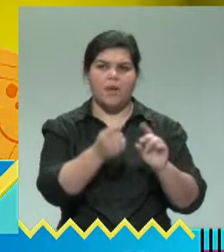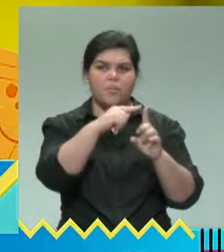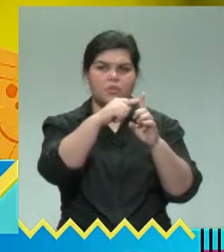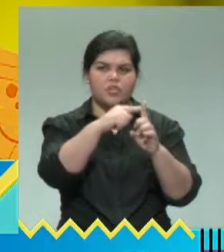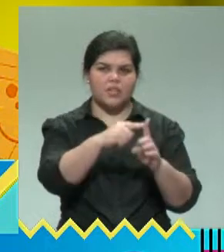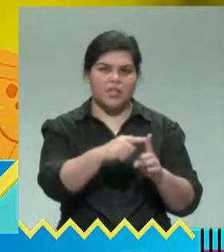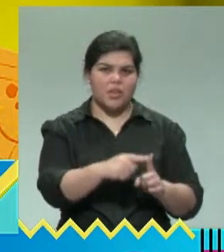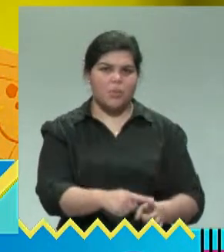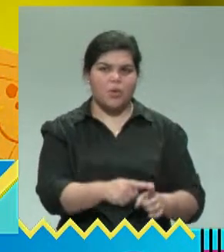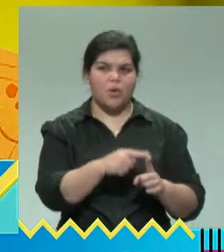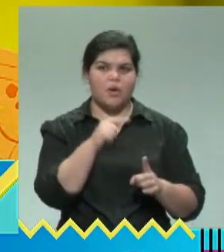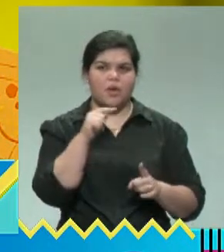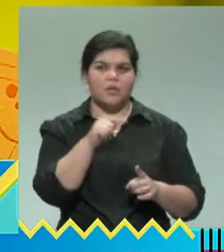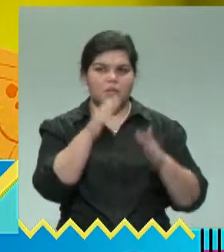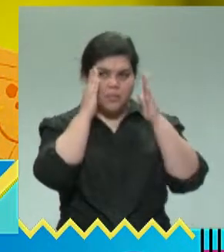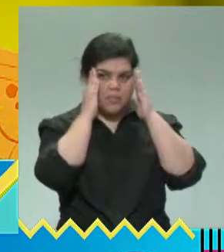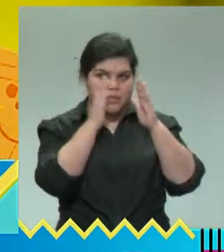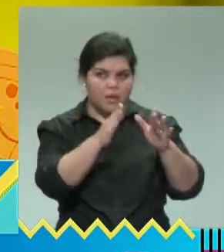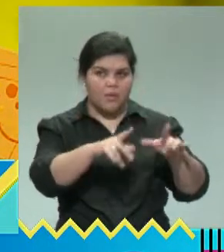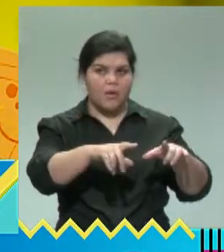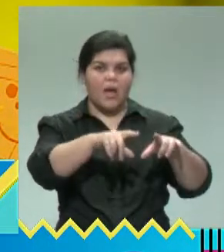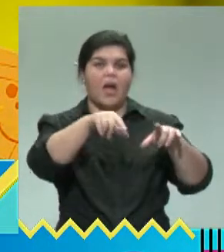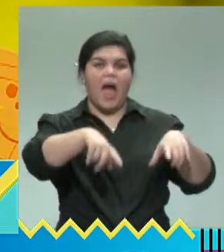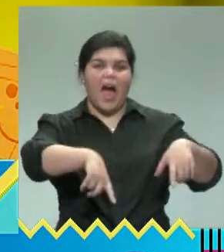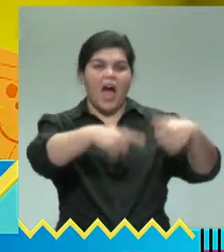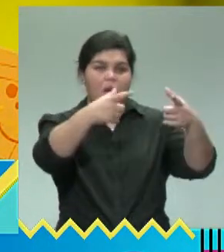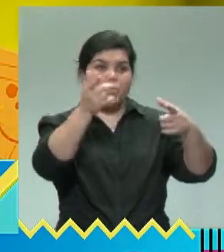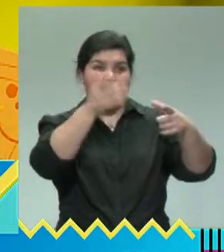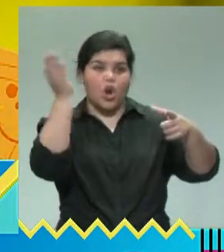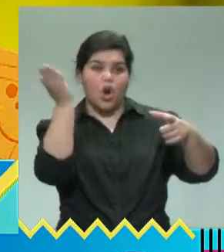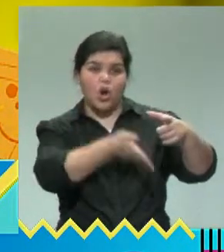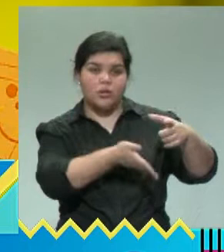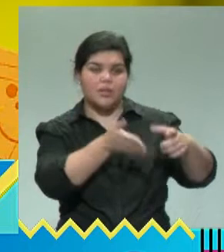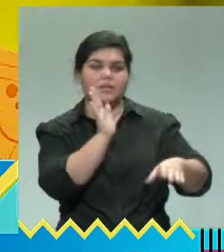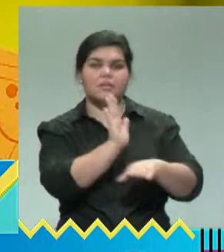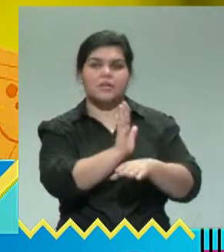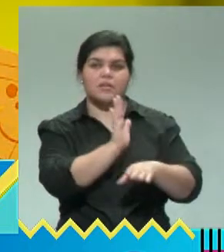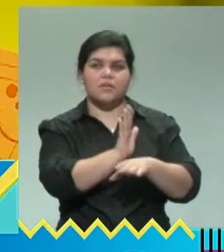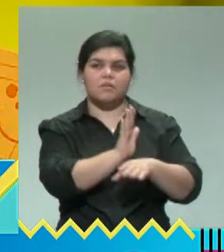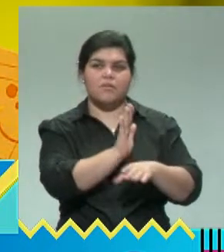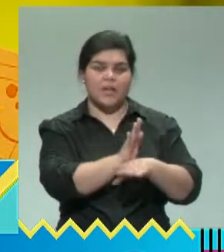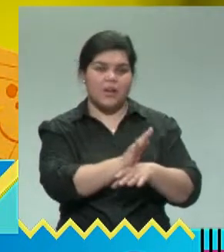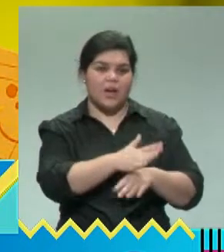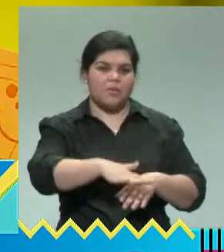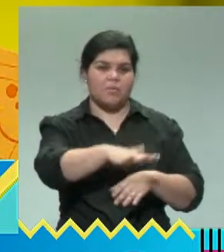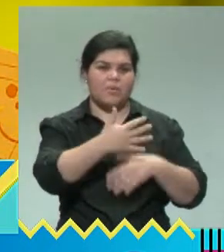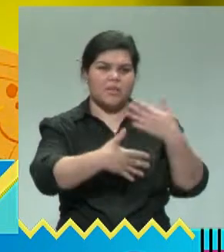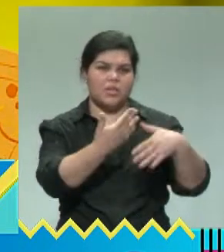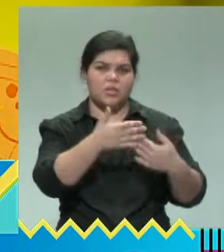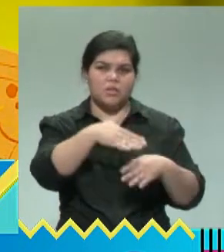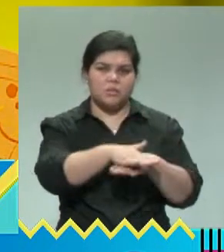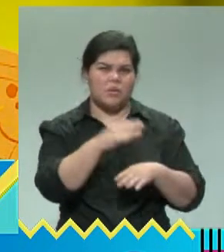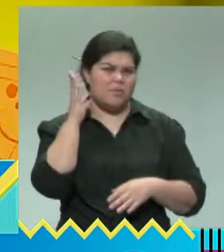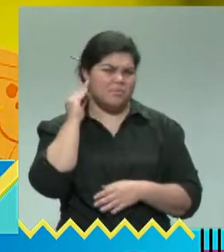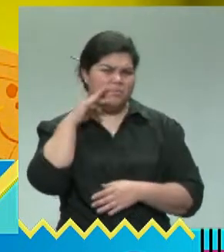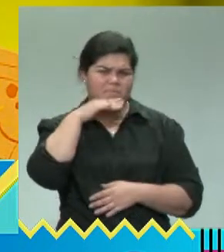ramita, pensando que esa ramita que corta es parte del ambiente de la ciudad que está lesionando. Una ramita.